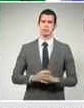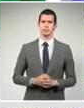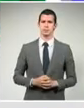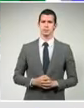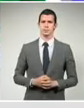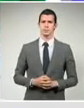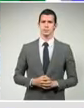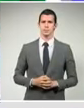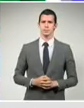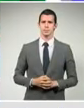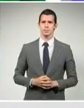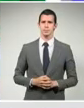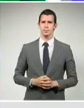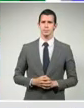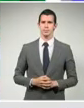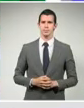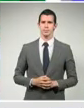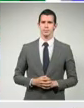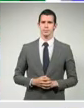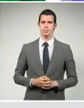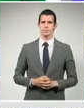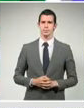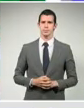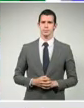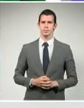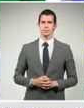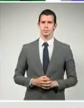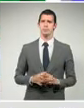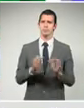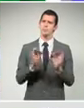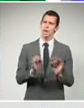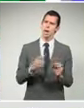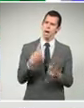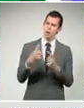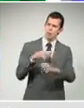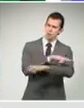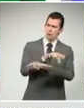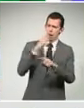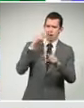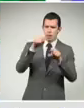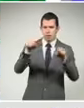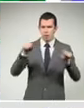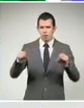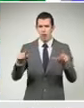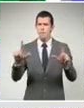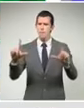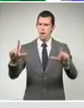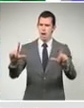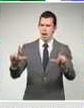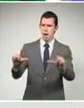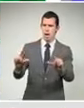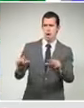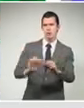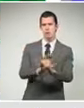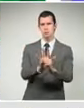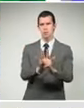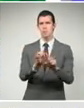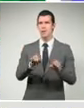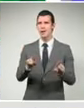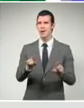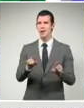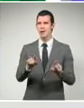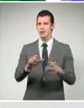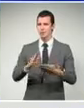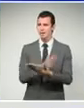minusvalizado, o sea, han disminuido lo que es la pandemia, lo que es esta enfermedad, algunos valorándola como un simple